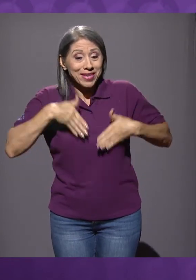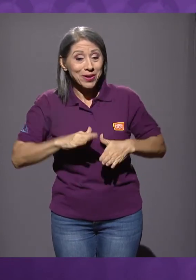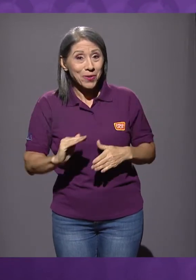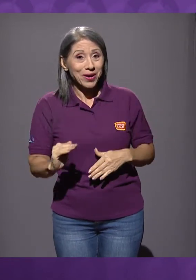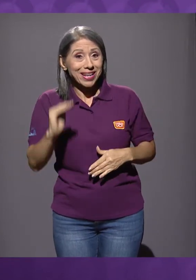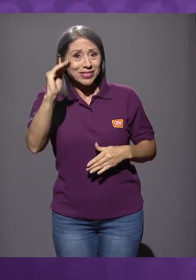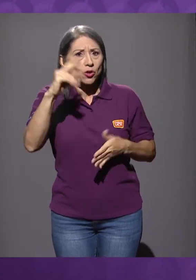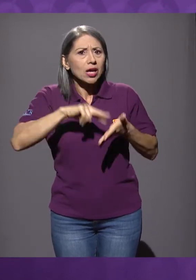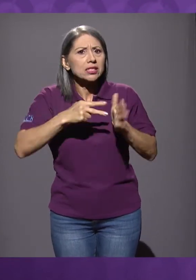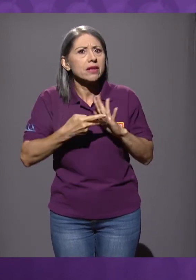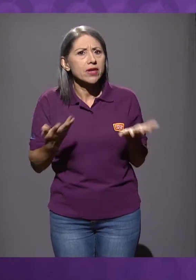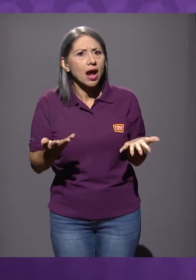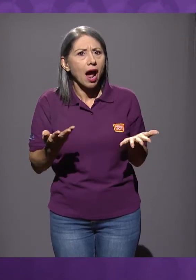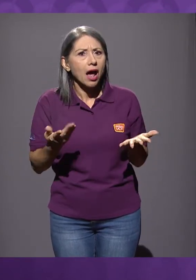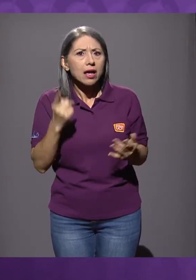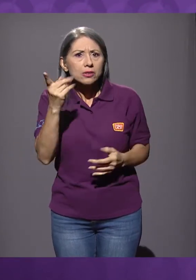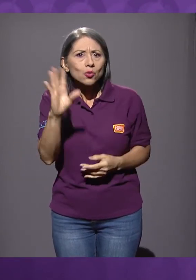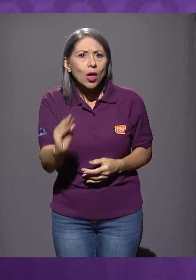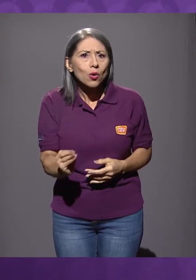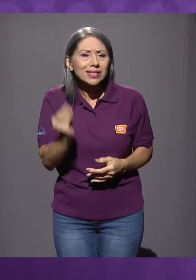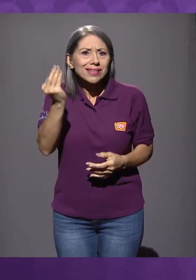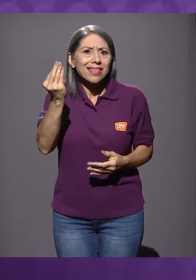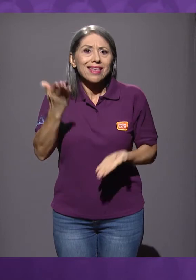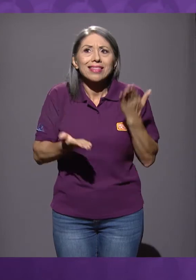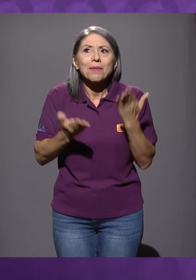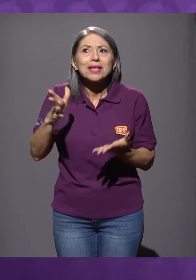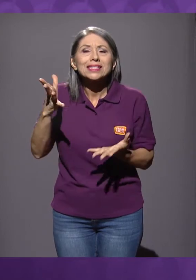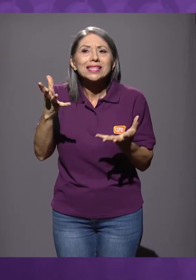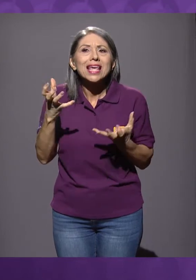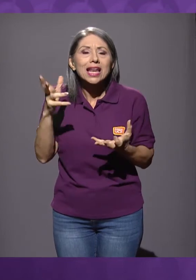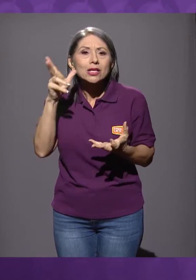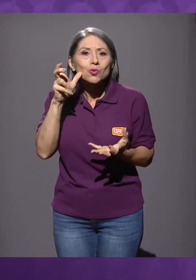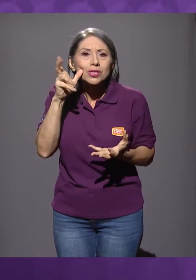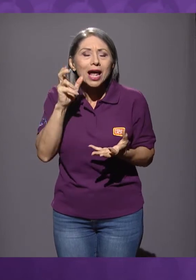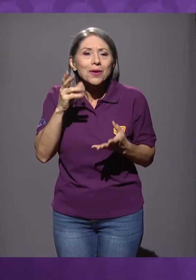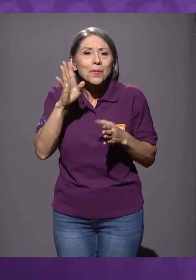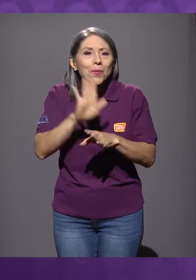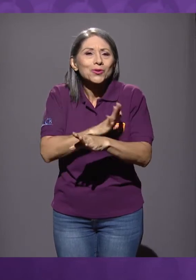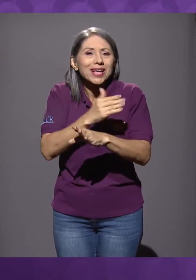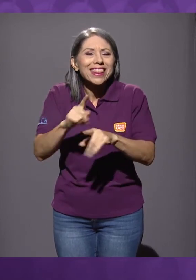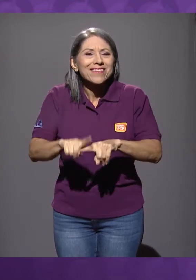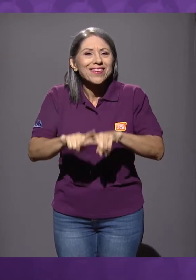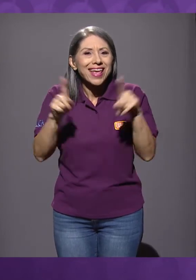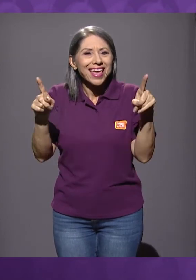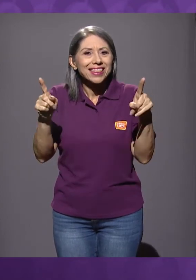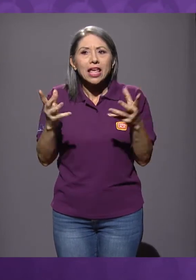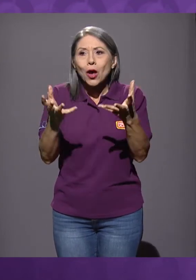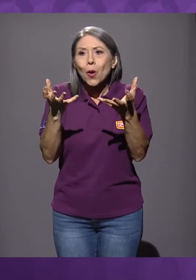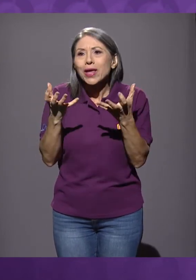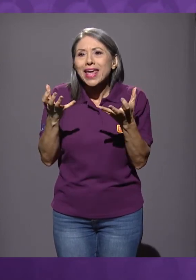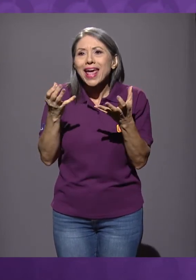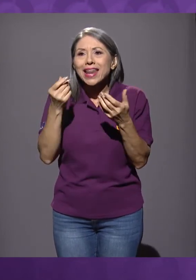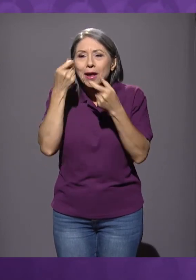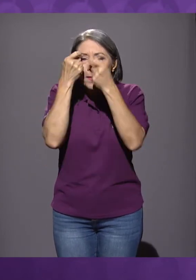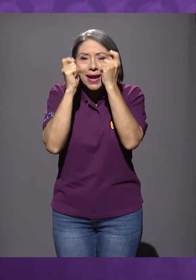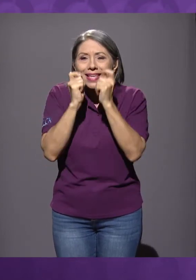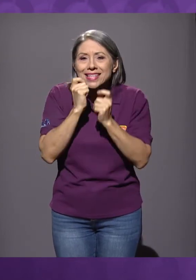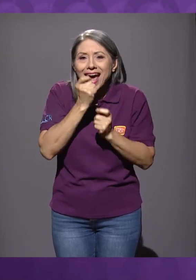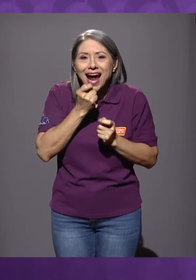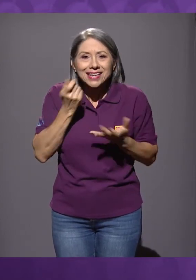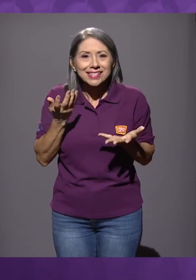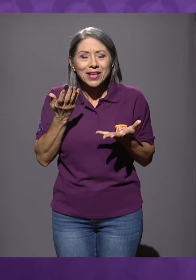que probablemente quiere escuchar otra música, que de pronto se quiere maquillar, que de pronto, y todo esto es salud mental en